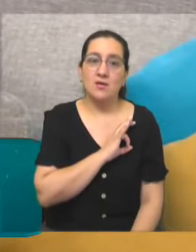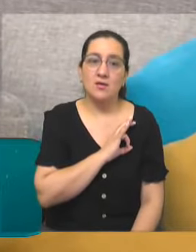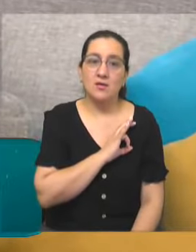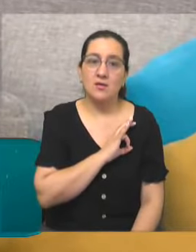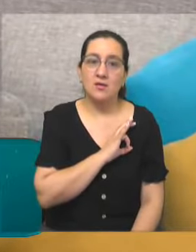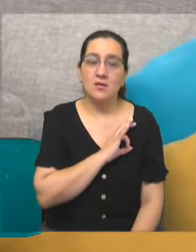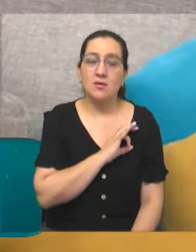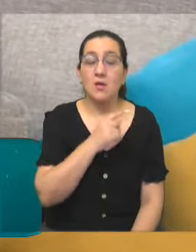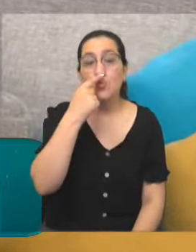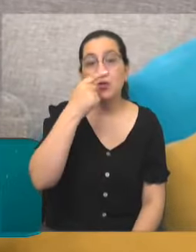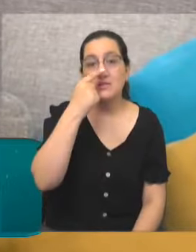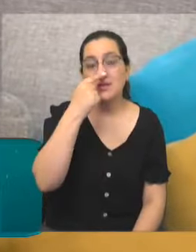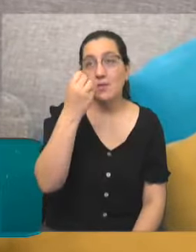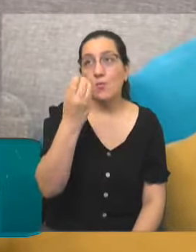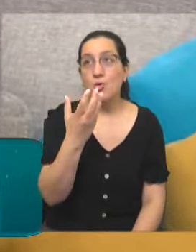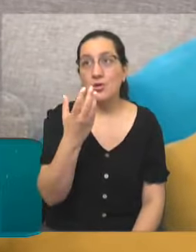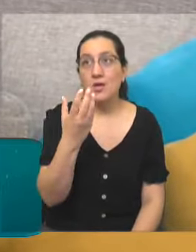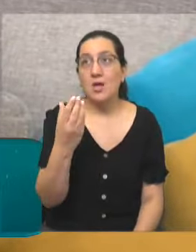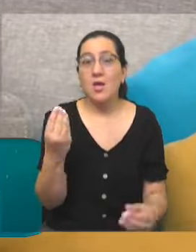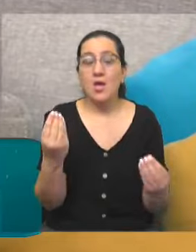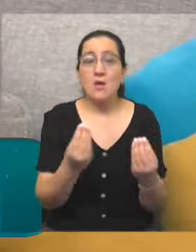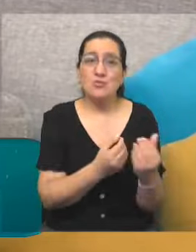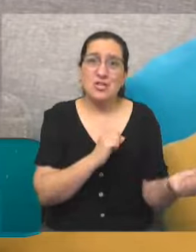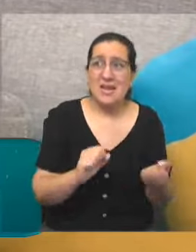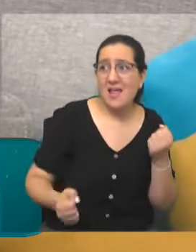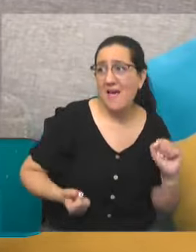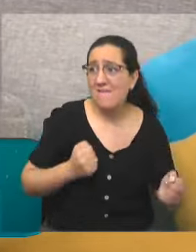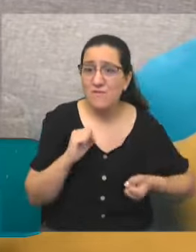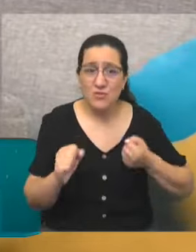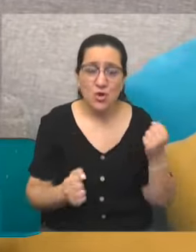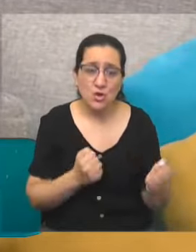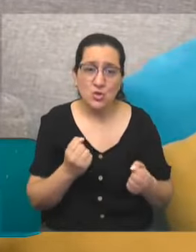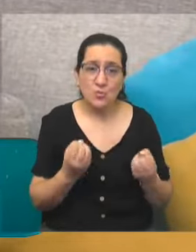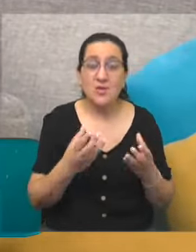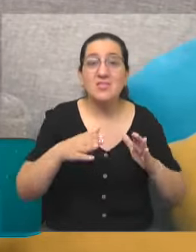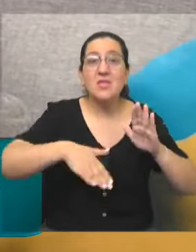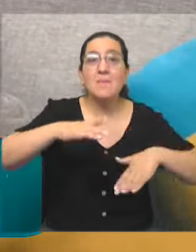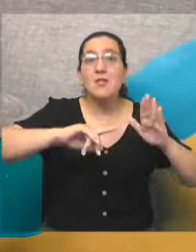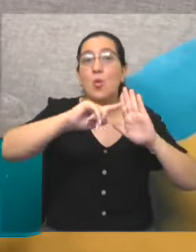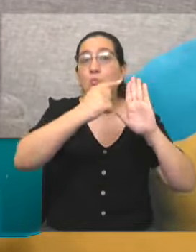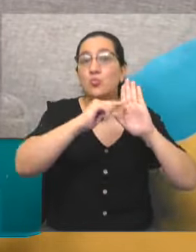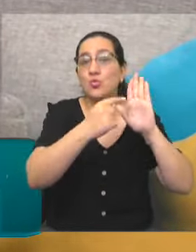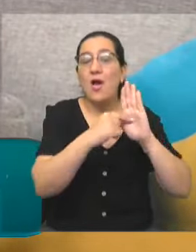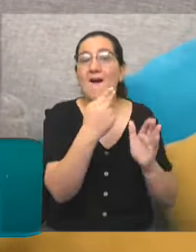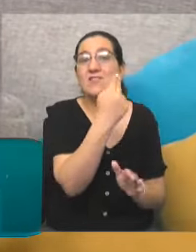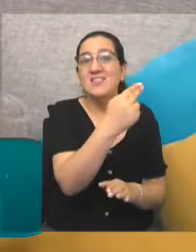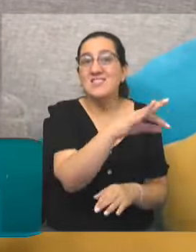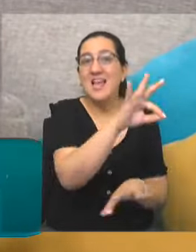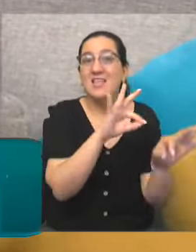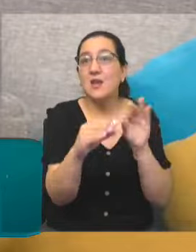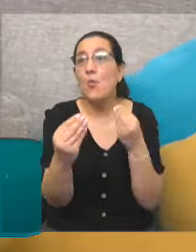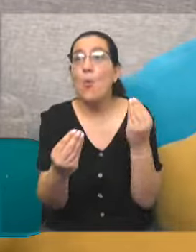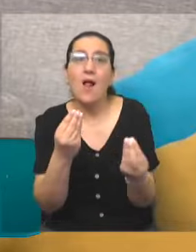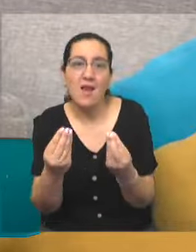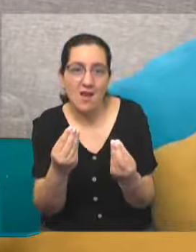es interesante porque genera un montón de nerviosismo en todos los chiquilines, porque según el puntaje de esa prueba, les habilita a elegir qué cosas